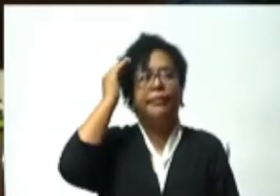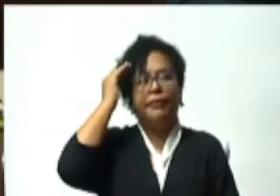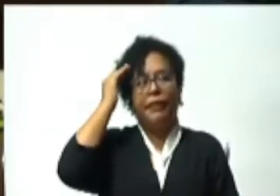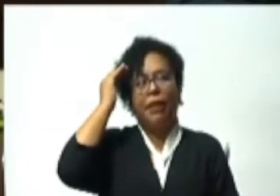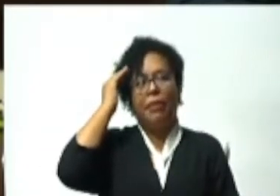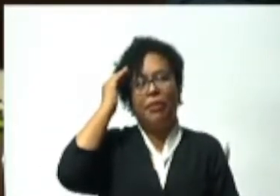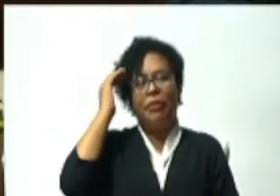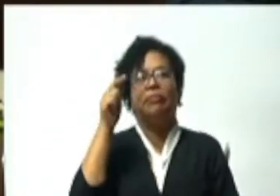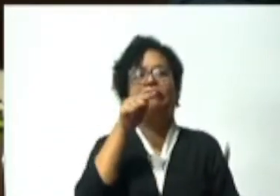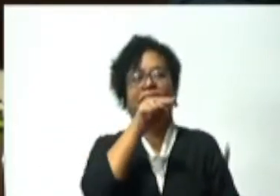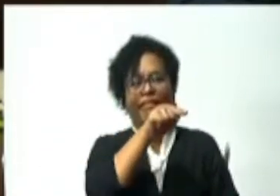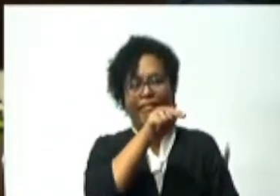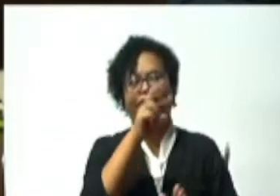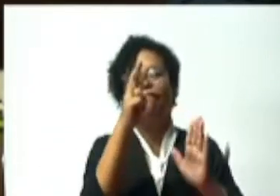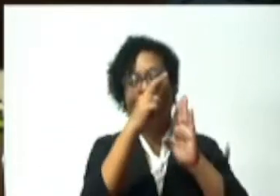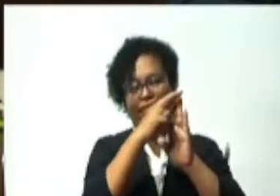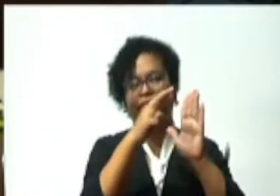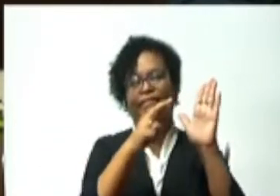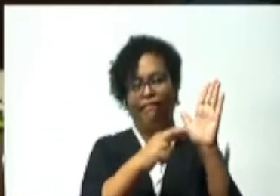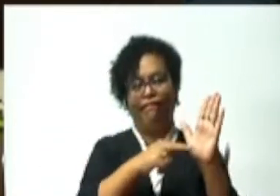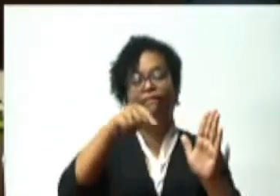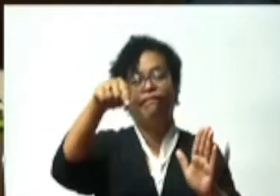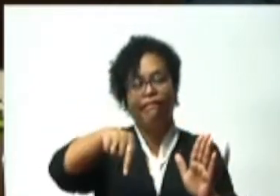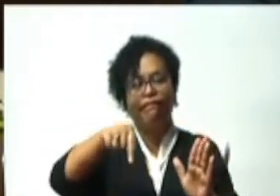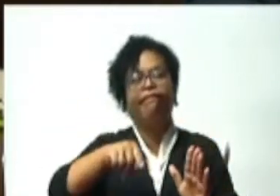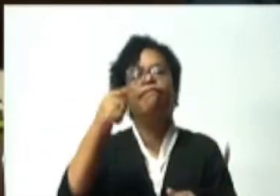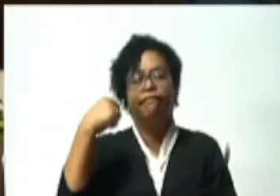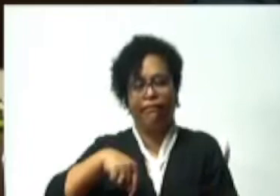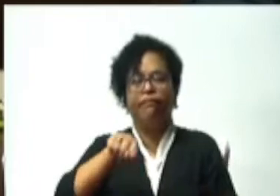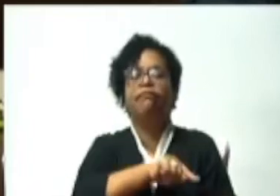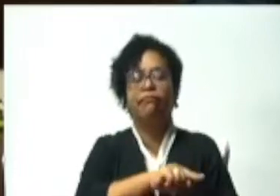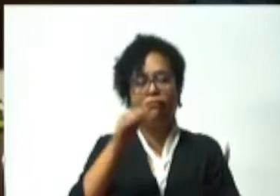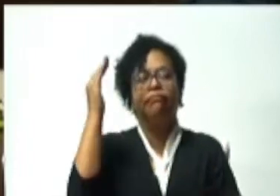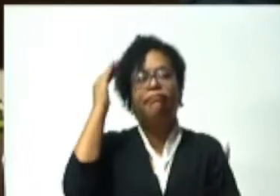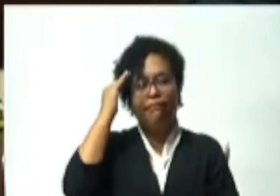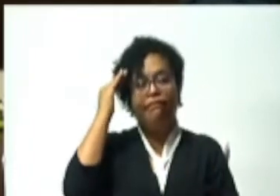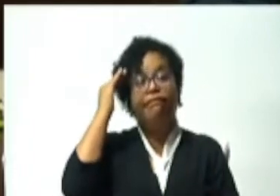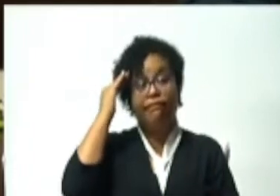Y lo que nos manda este librito. Entonces,